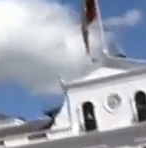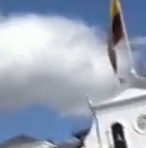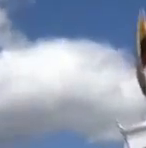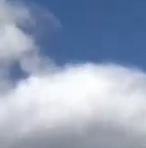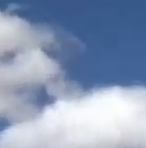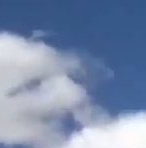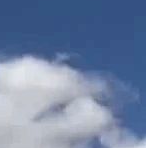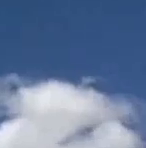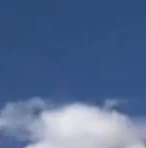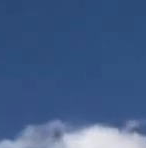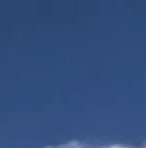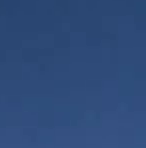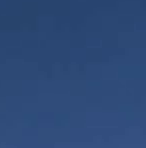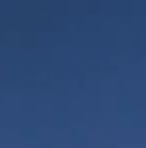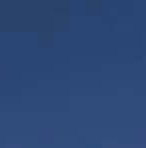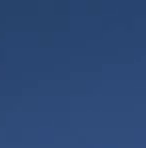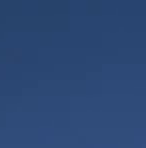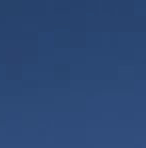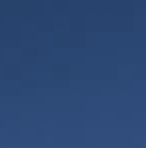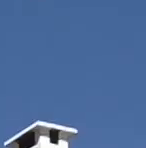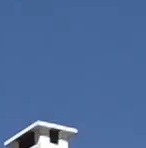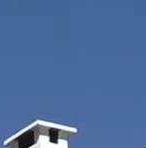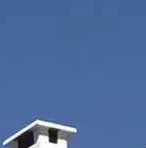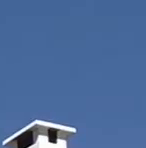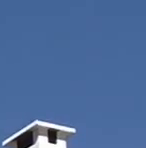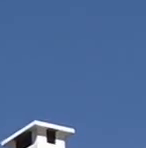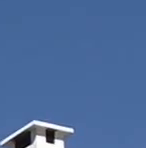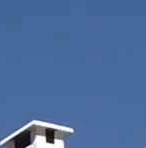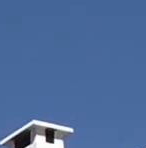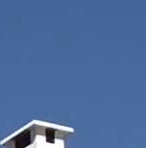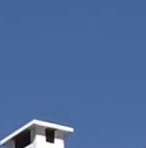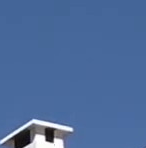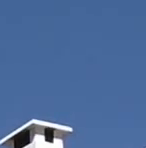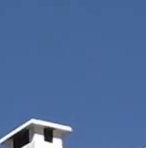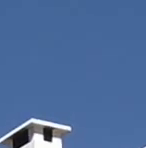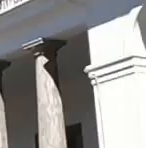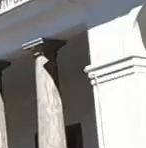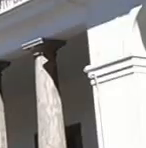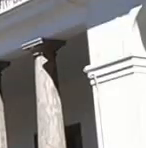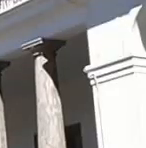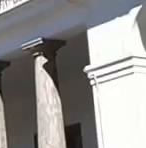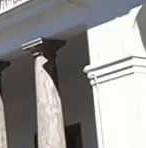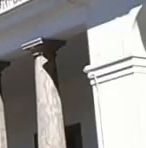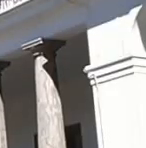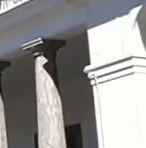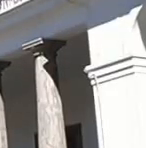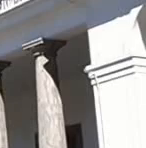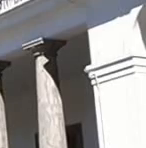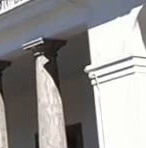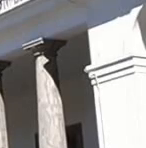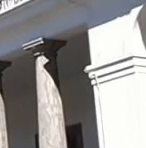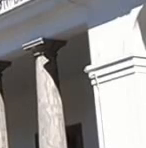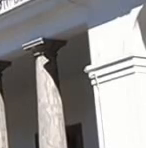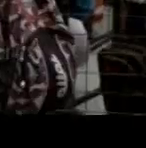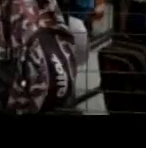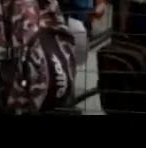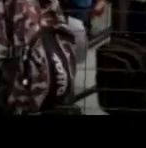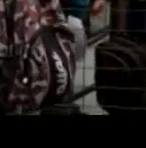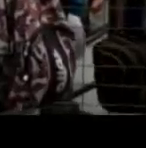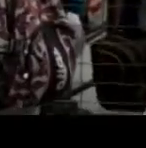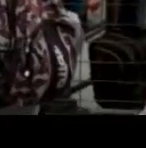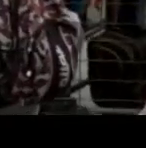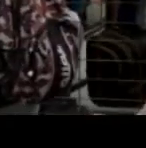decisión del Ecuador de abandonar la ALBA y los temas que debería incluir la próxima reunión regional que promueve el Ecuador con países de Sudamérica